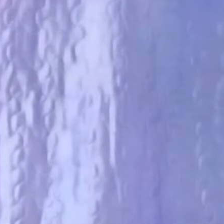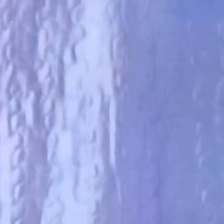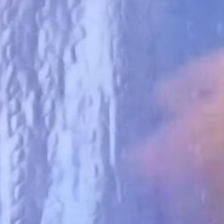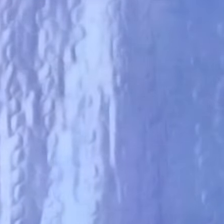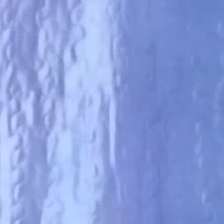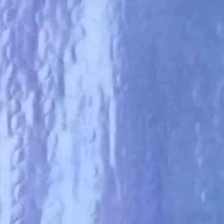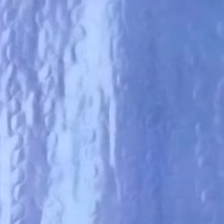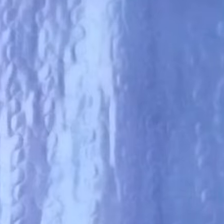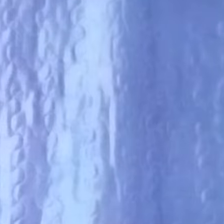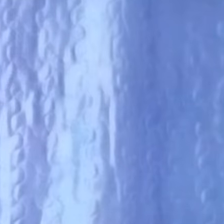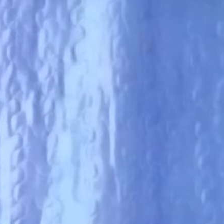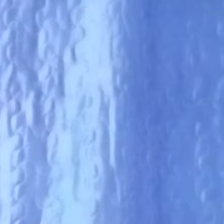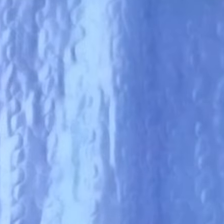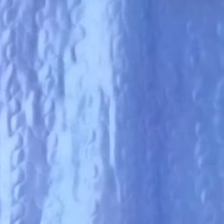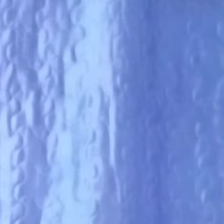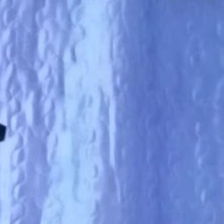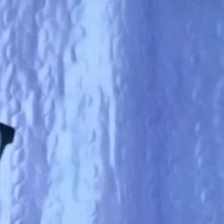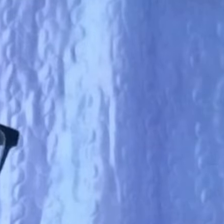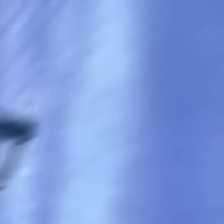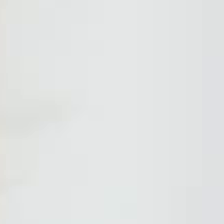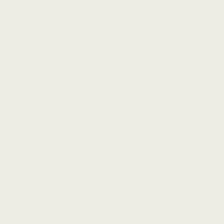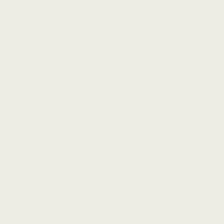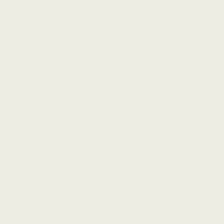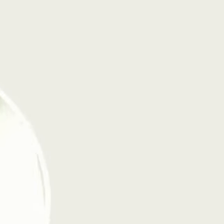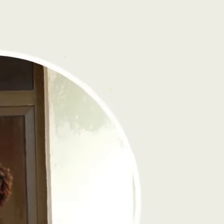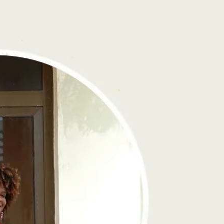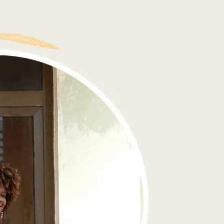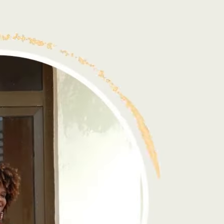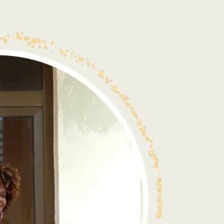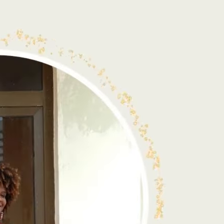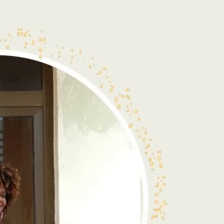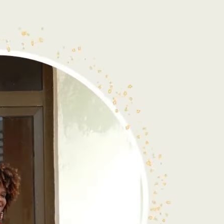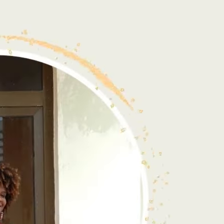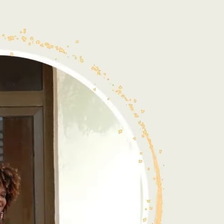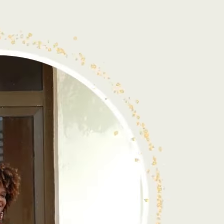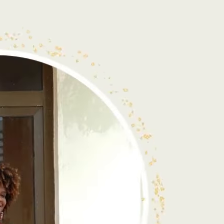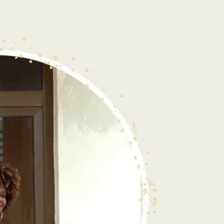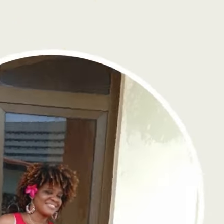que, comenzamos, familia, que he hablado un montón.